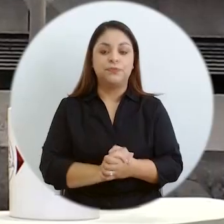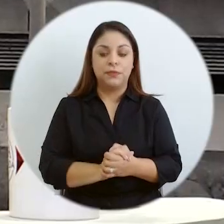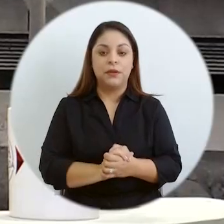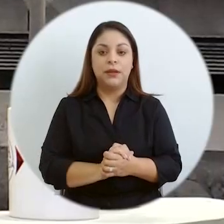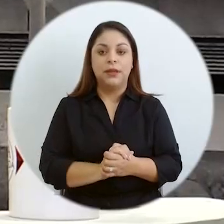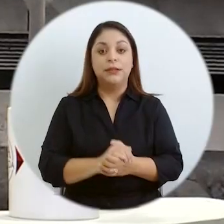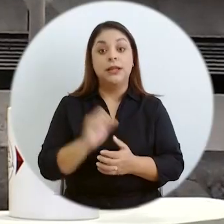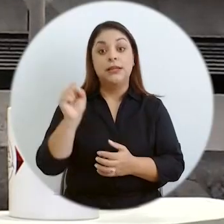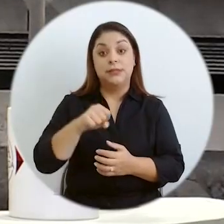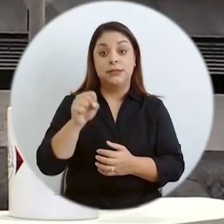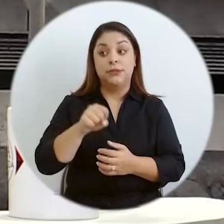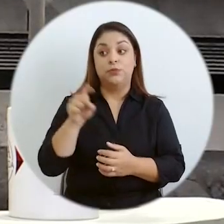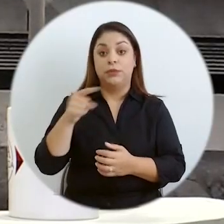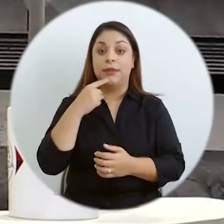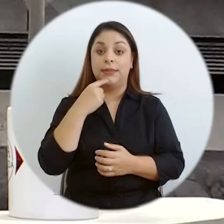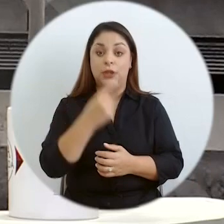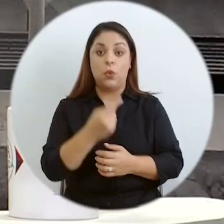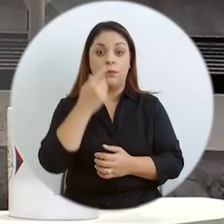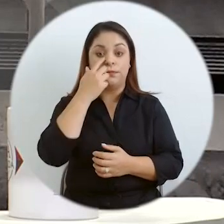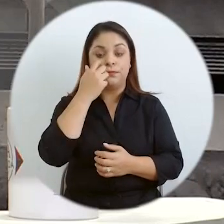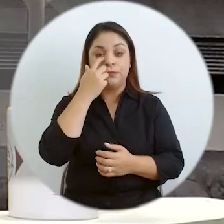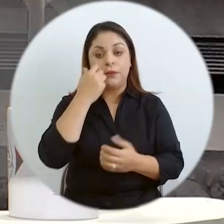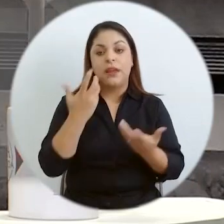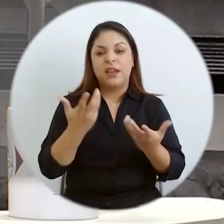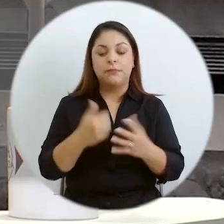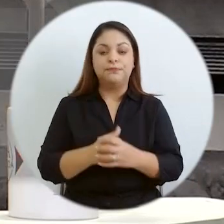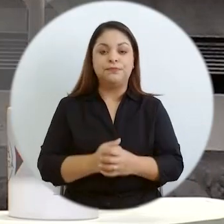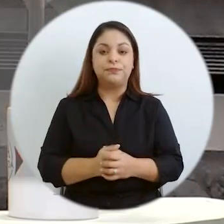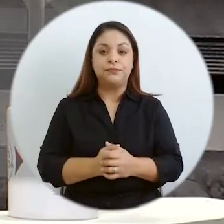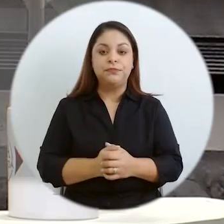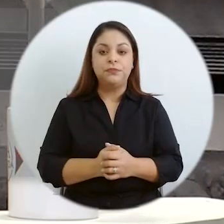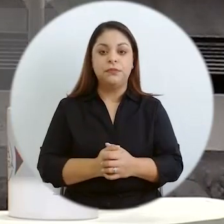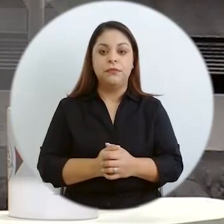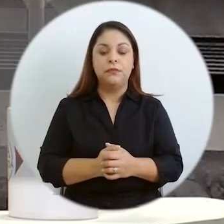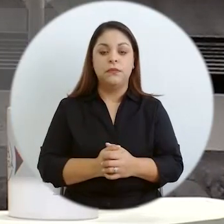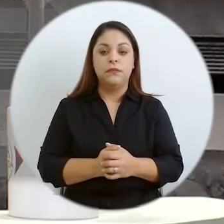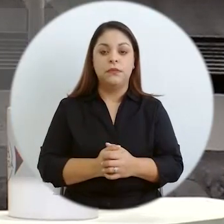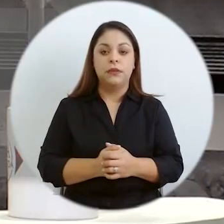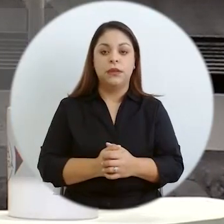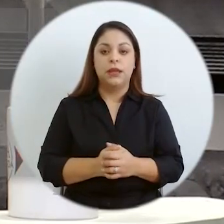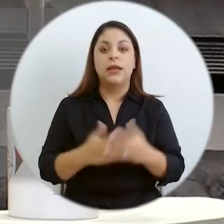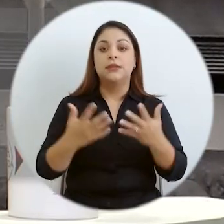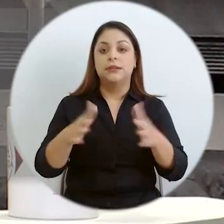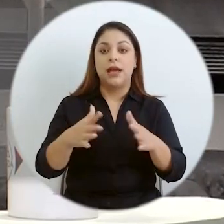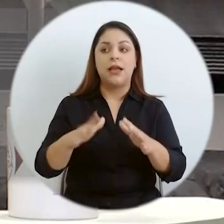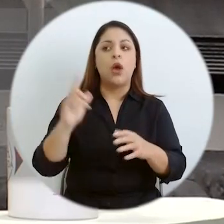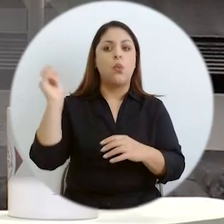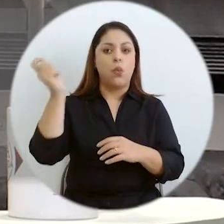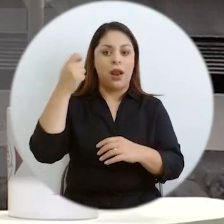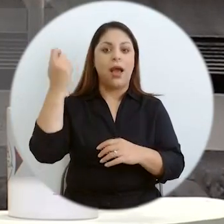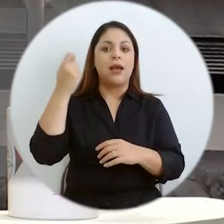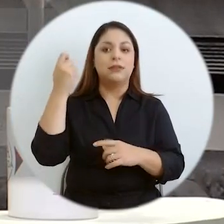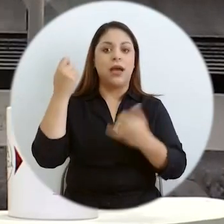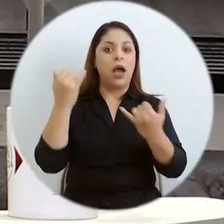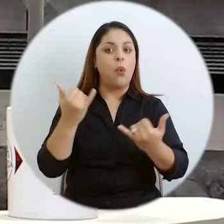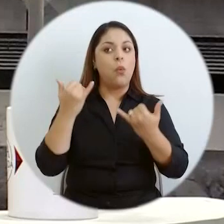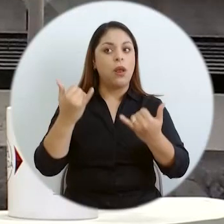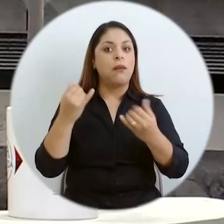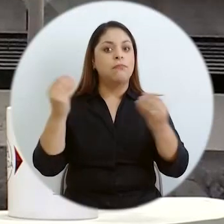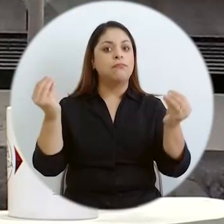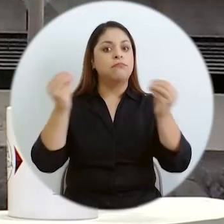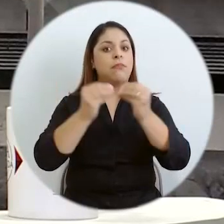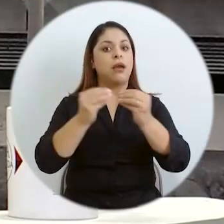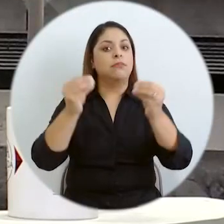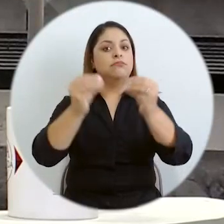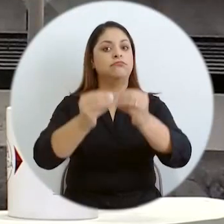dijiste al principio, es una tendencia que se ha venido dando en Guanacaste durante los últimos 30 años.